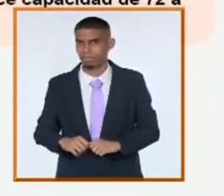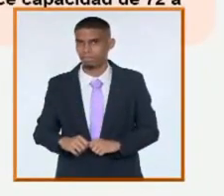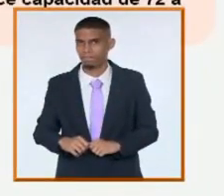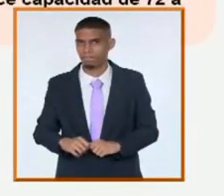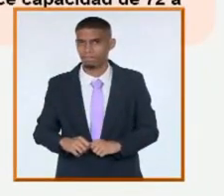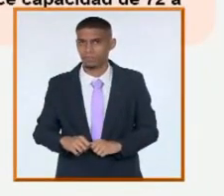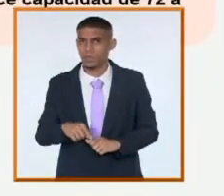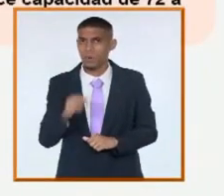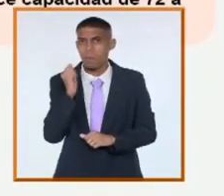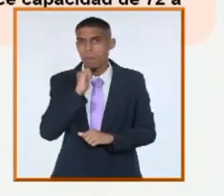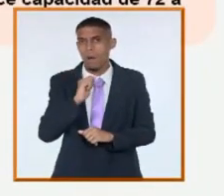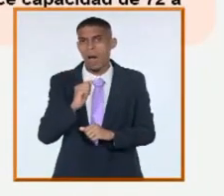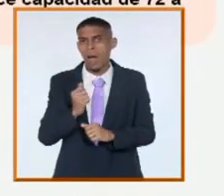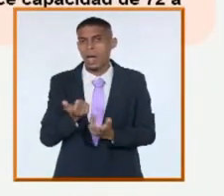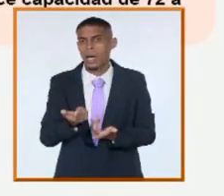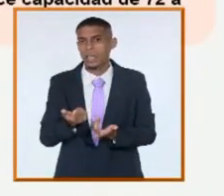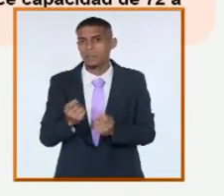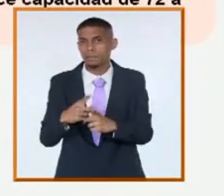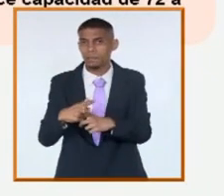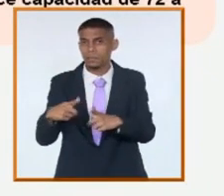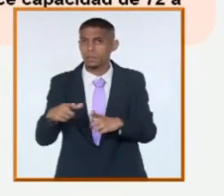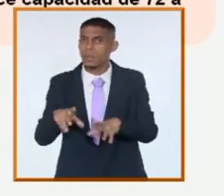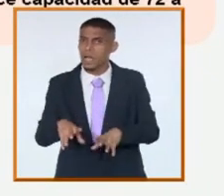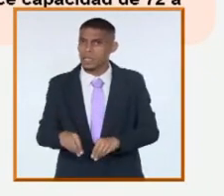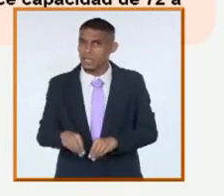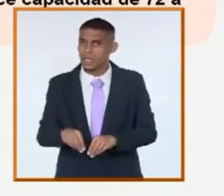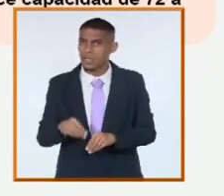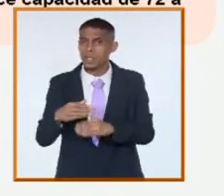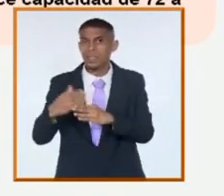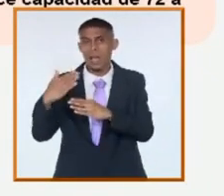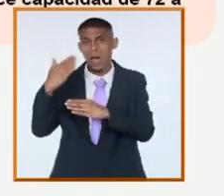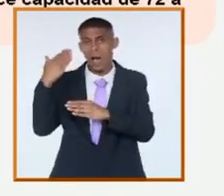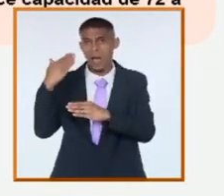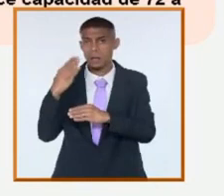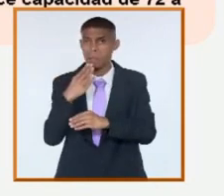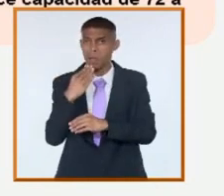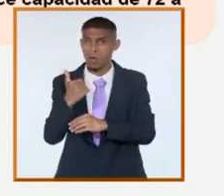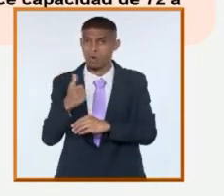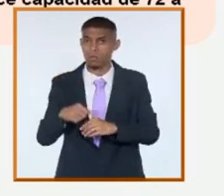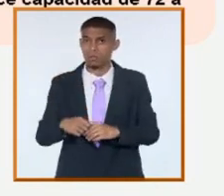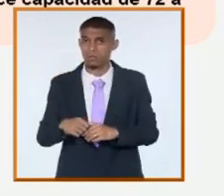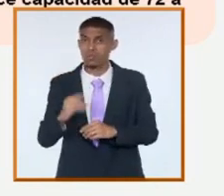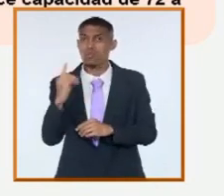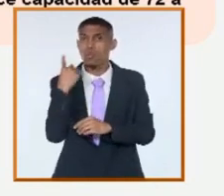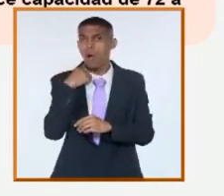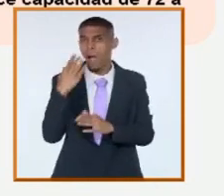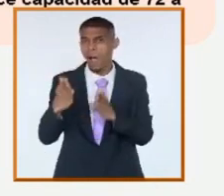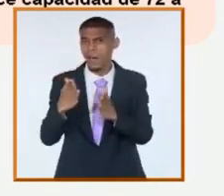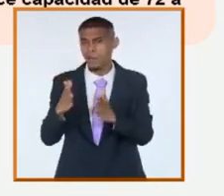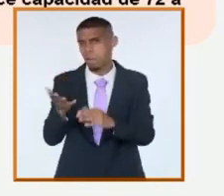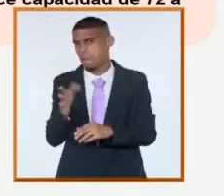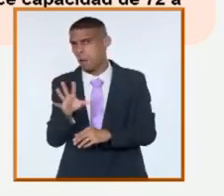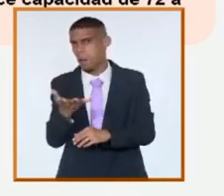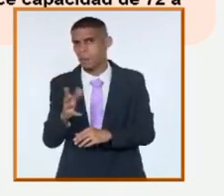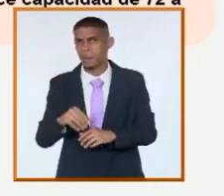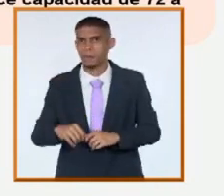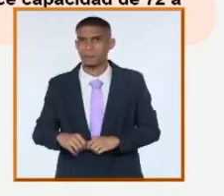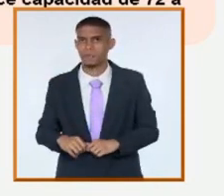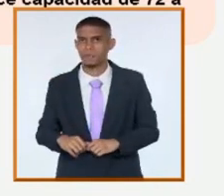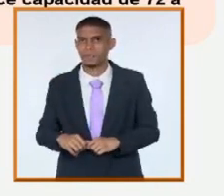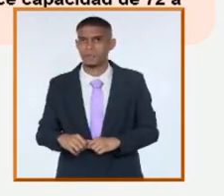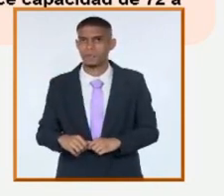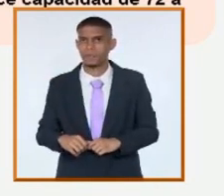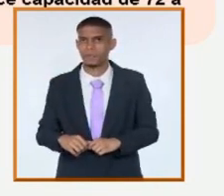mucho más asequible que la que teníamos inclusive hace apenas un año y medio dos años esto